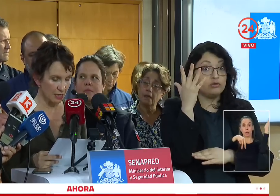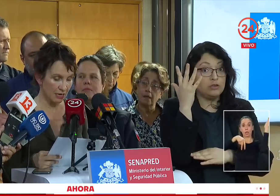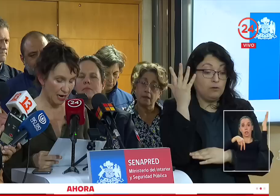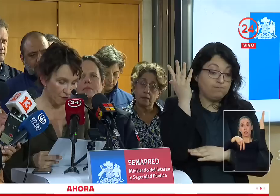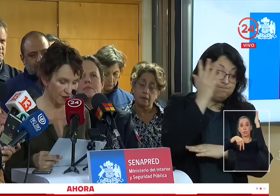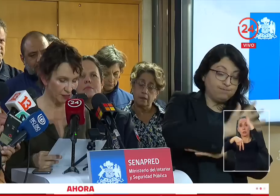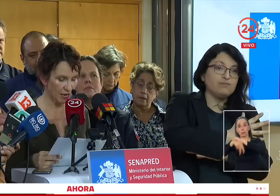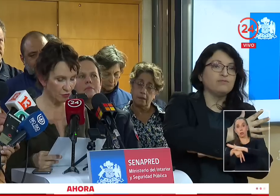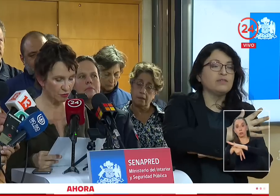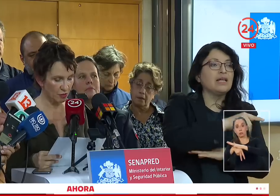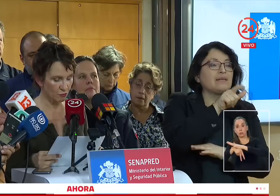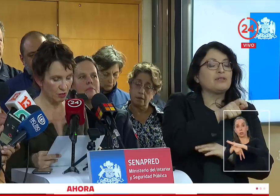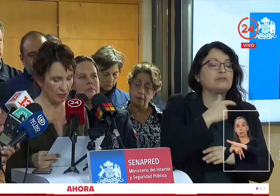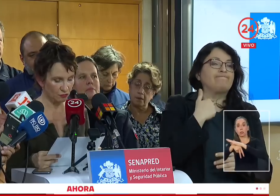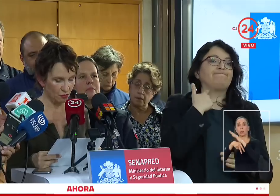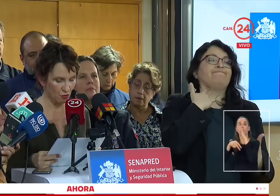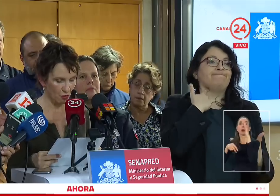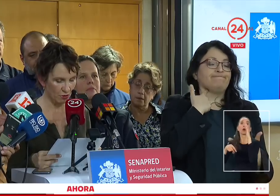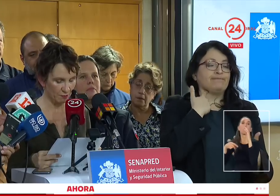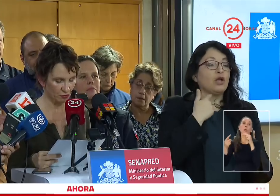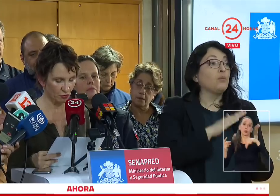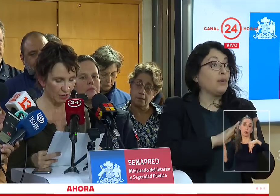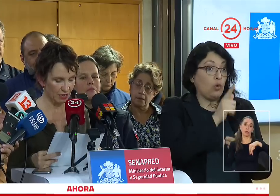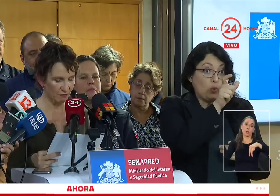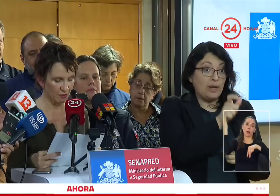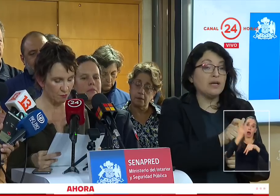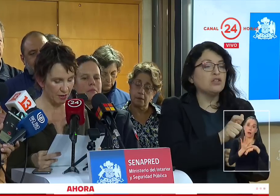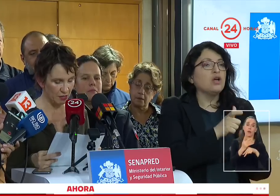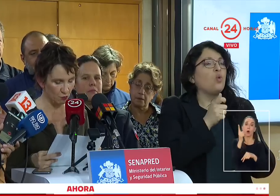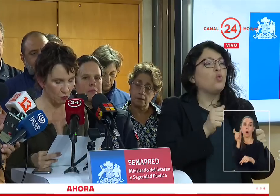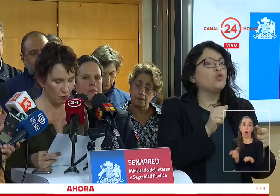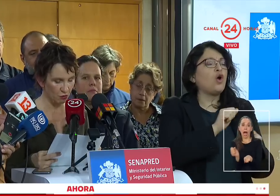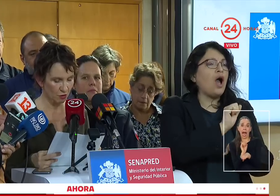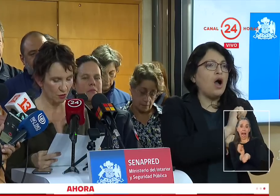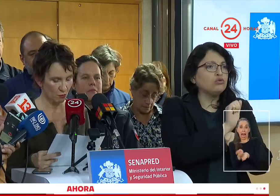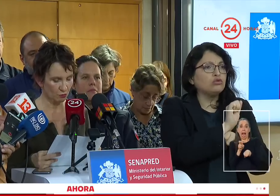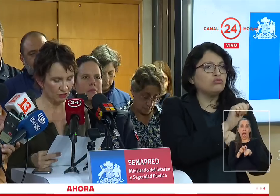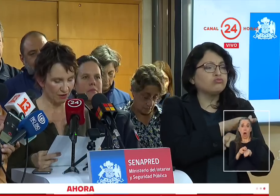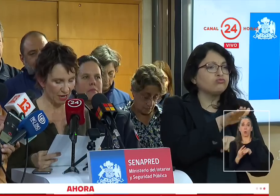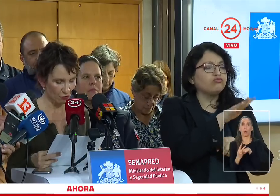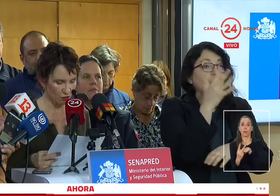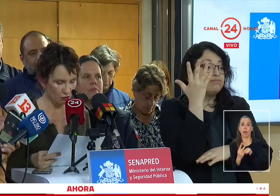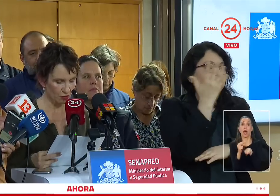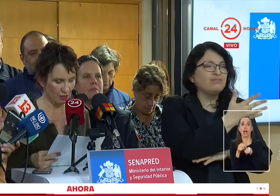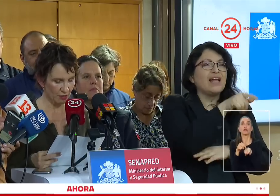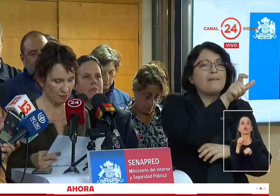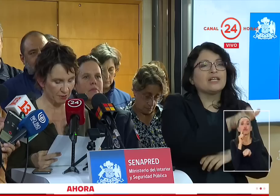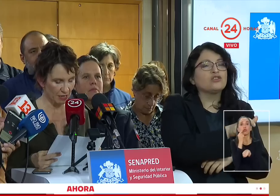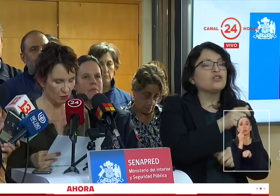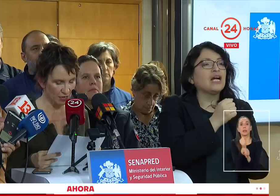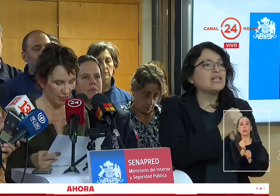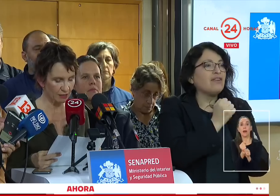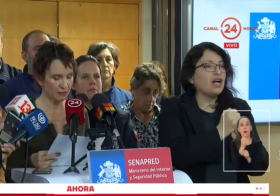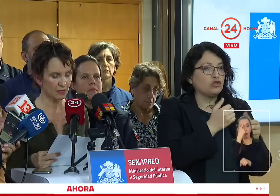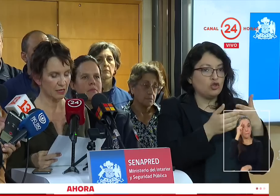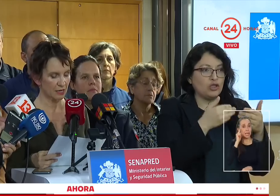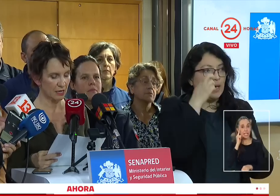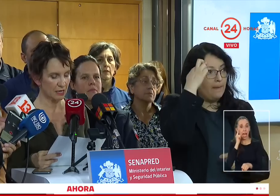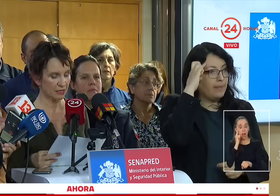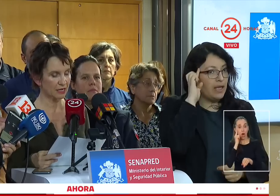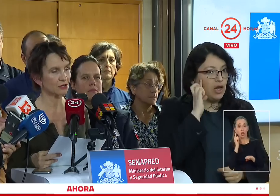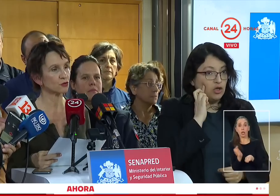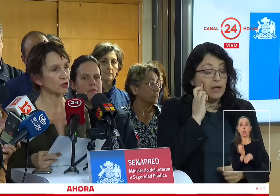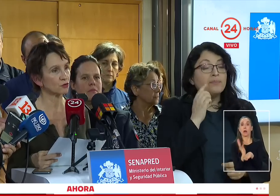y que las afectaron en un caso a una persona que iba en un vehículo un trabajador en peñalolén